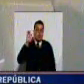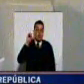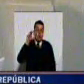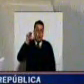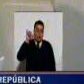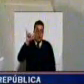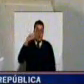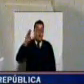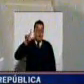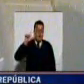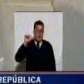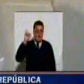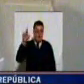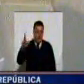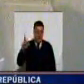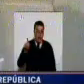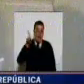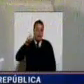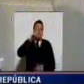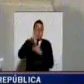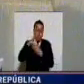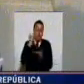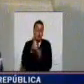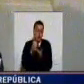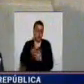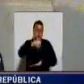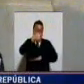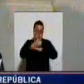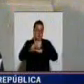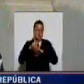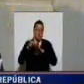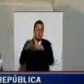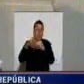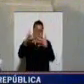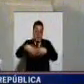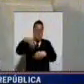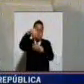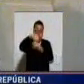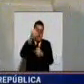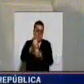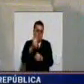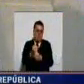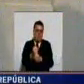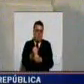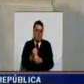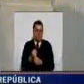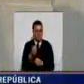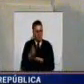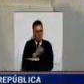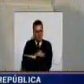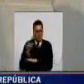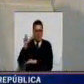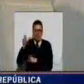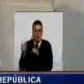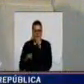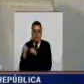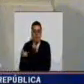Blair, es parte de la junta directiva de Brookfield en Toronto.